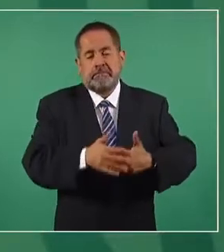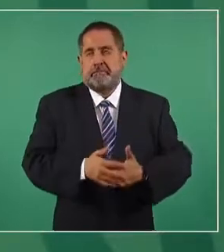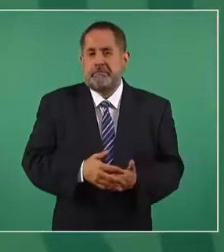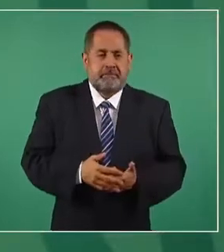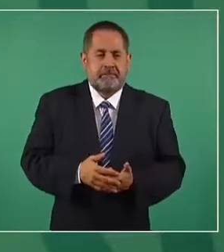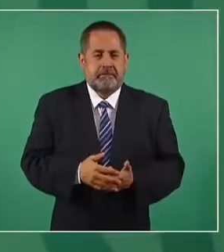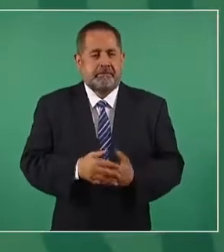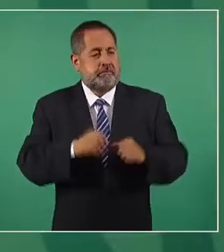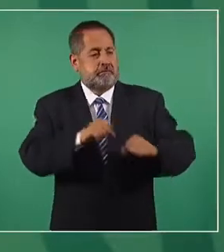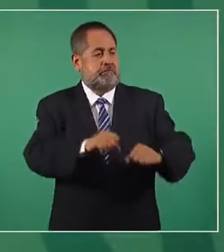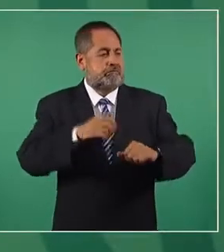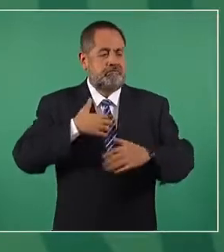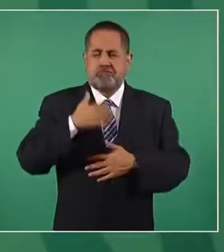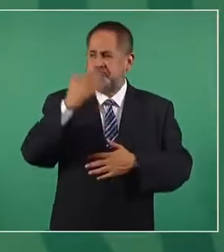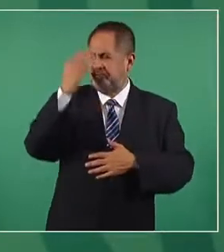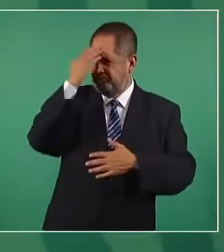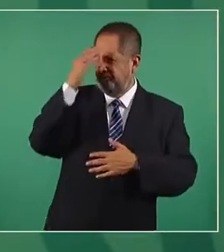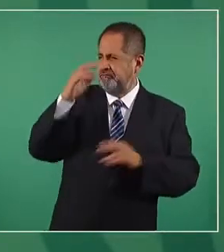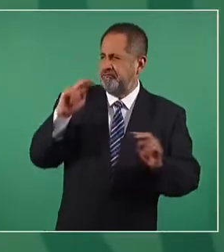para hacerse famosos.